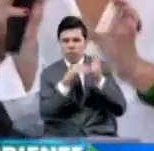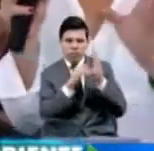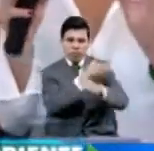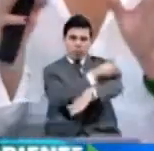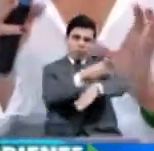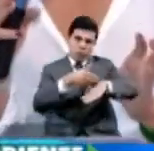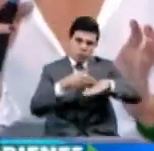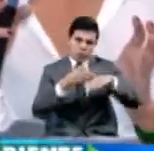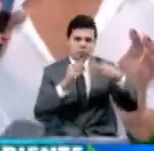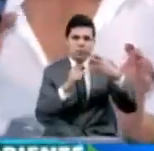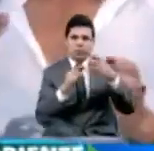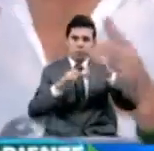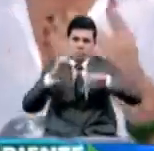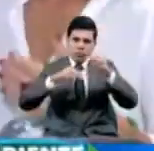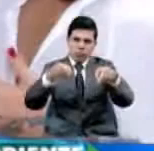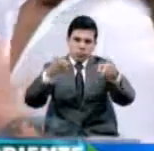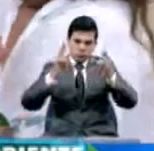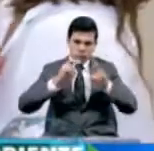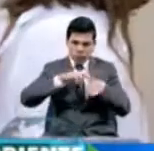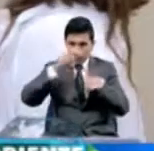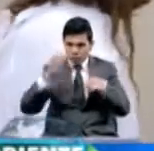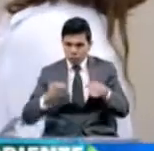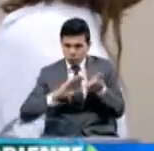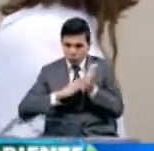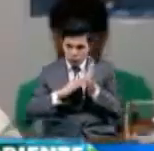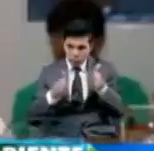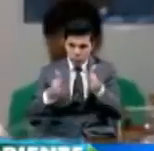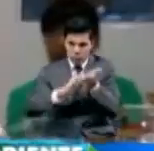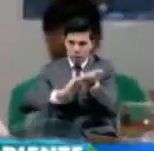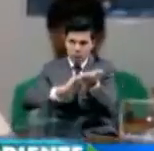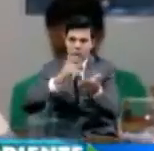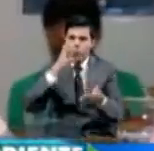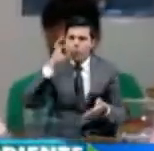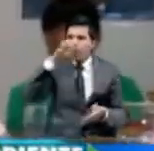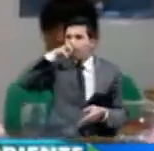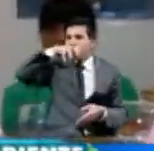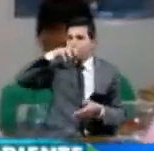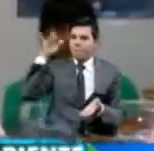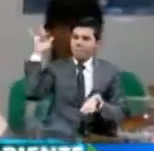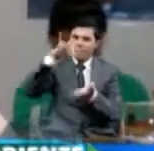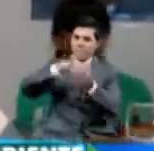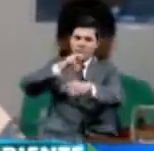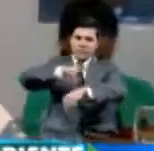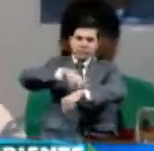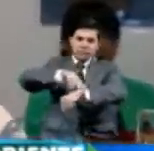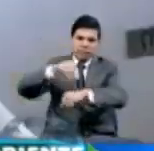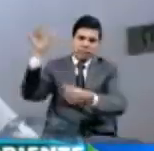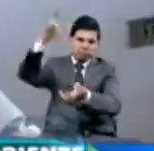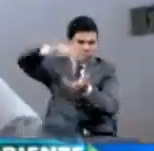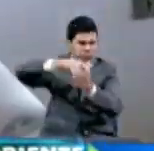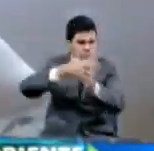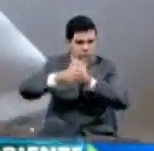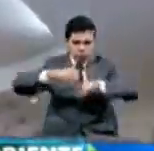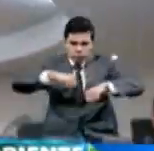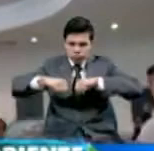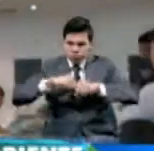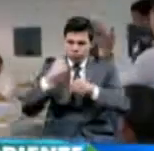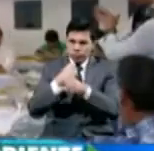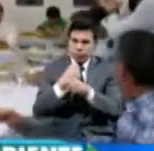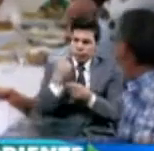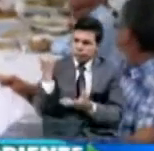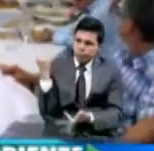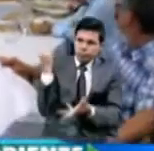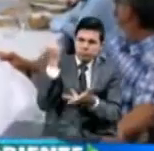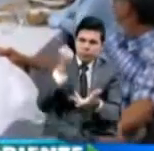para las obras del tercer carril hacia Florida Blanca. El senador Horacio Serpa habló para Oriente Noticias frente a la gestión para la consecución de los